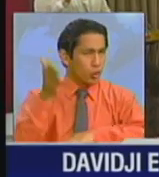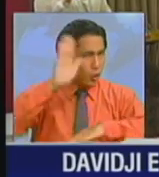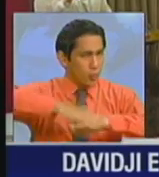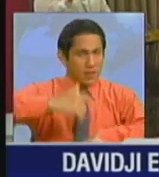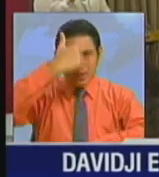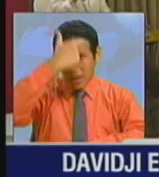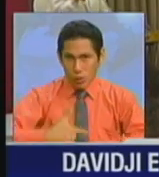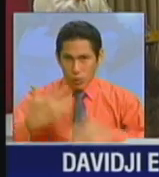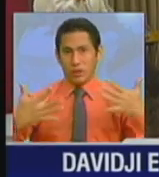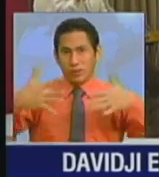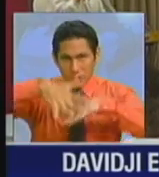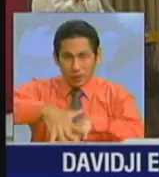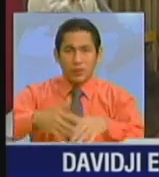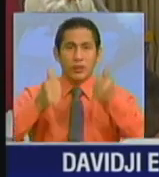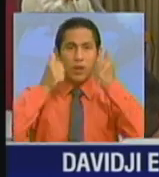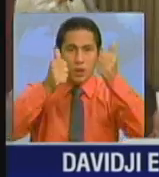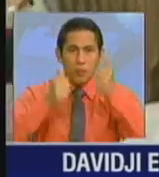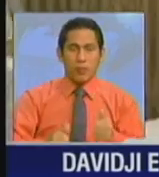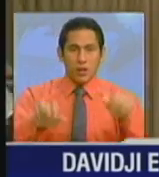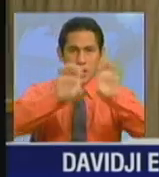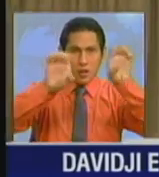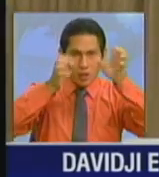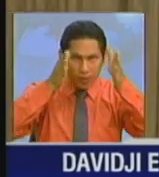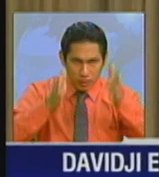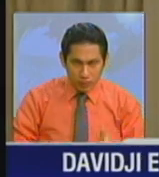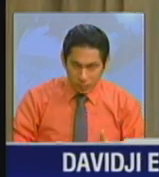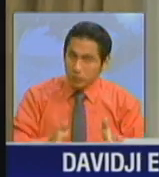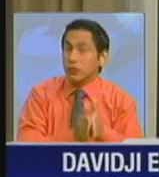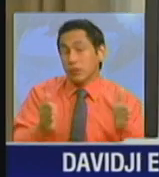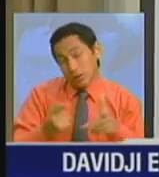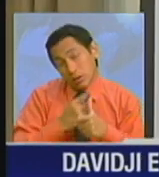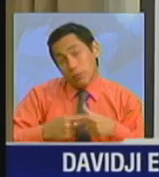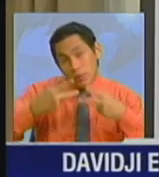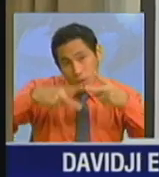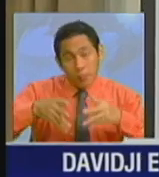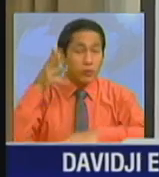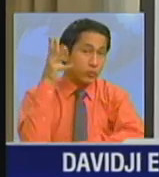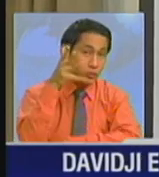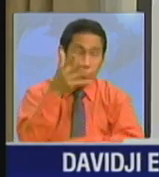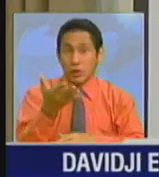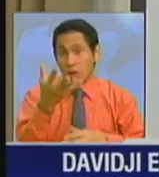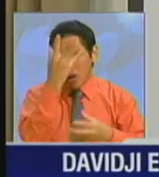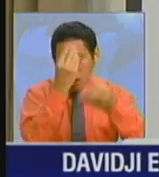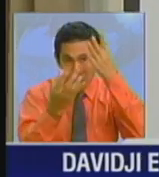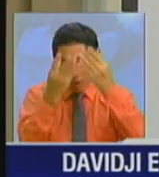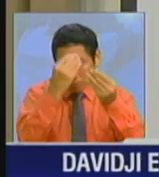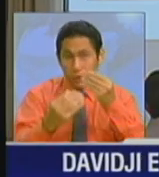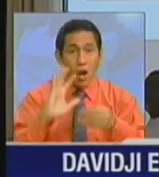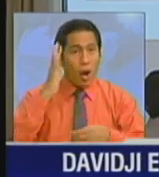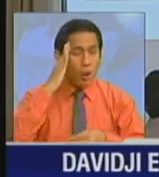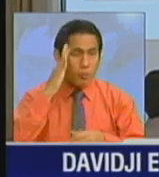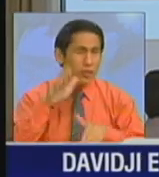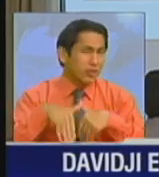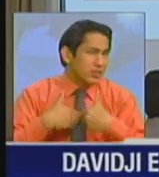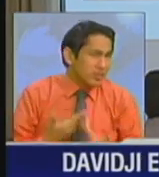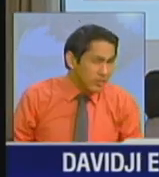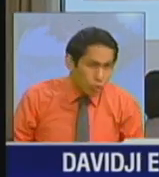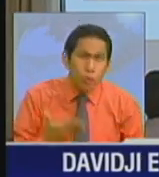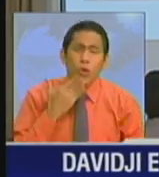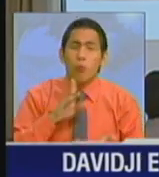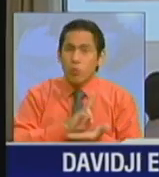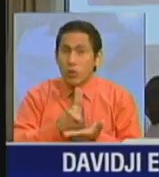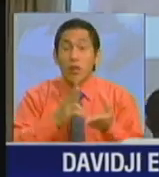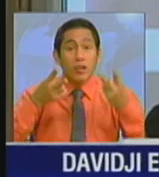salud integral y bienestar empresarial. Así también abarcó temas como aprender a lidiar con el estrés y cómo mejorar